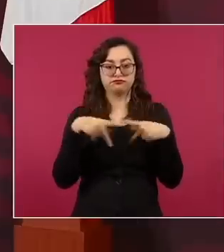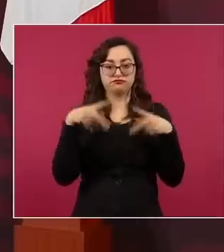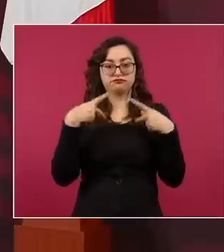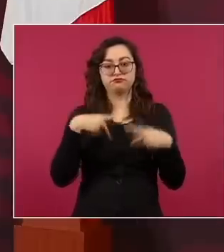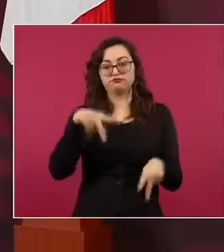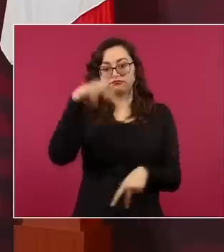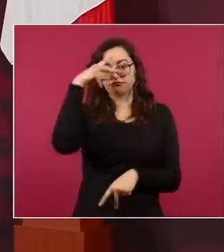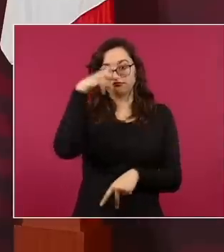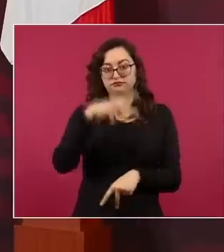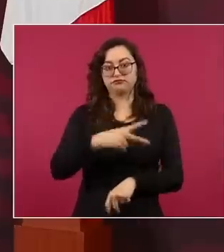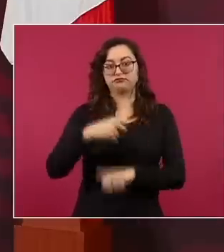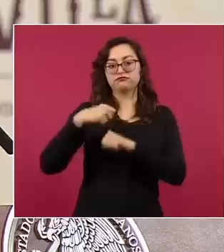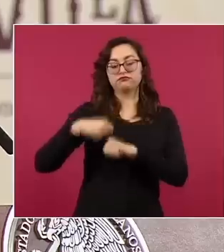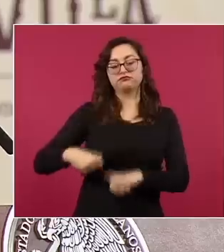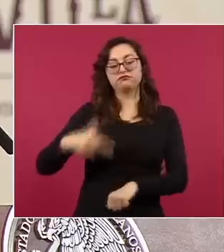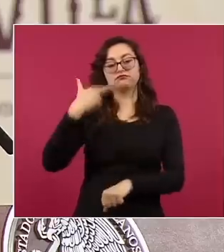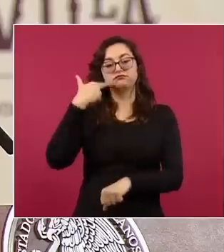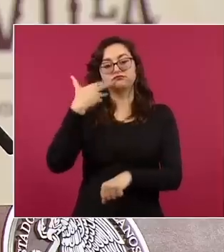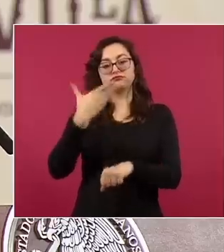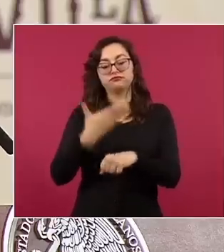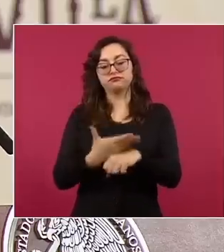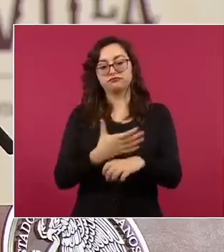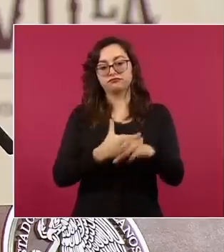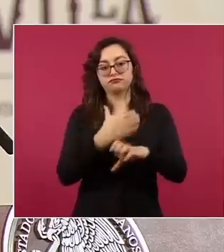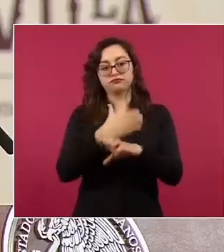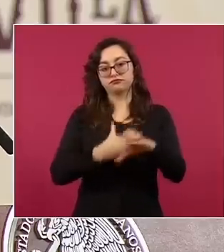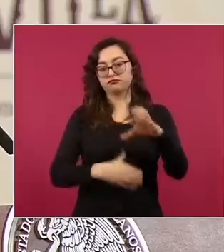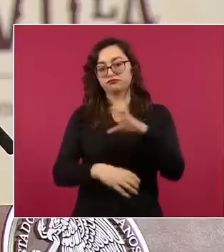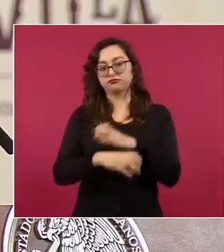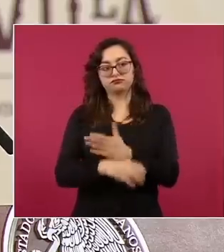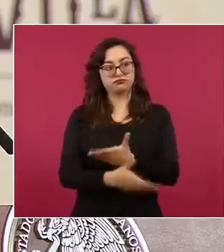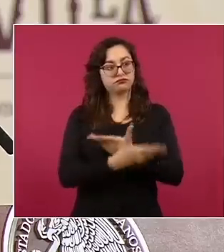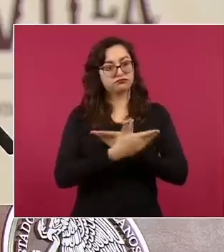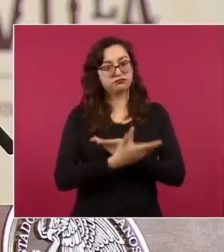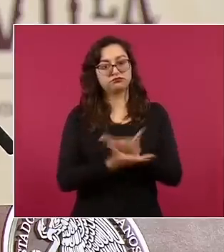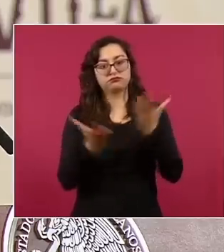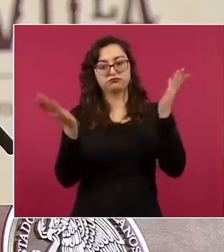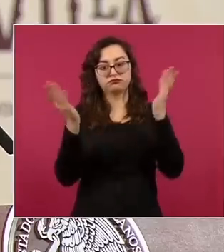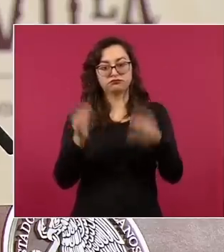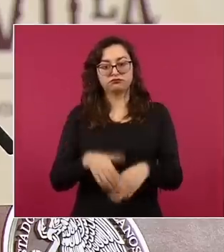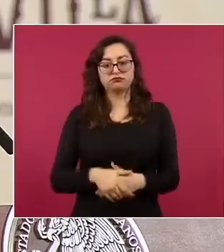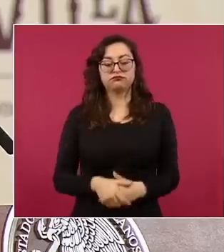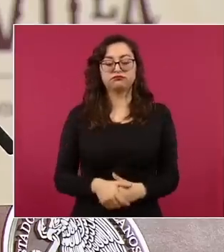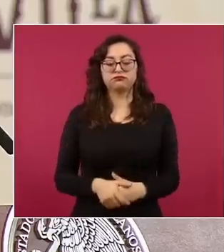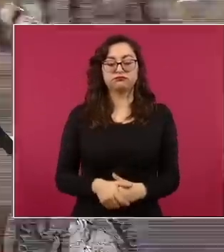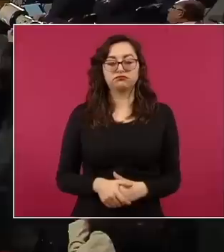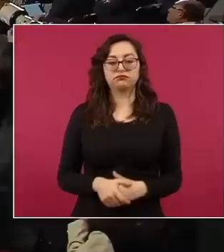de toda esta ayuda al gobierno de Turquía.